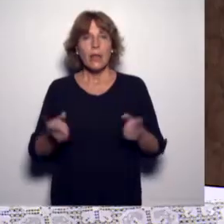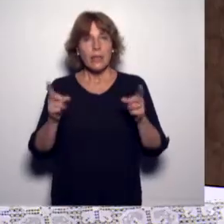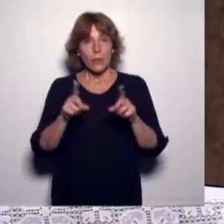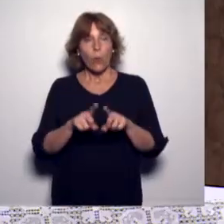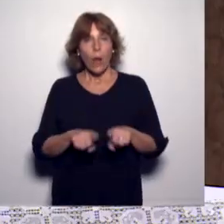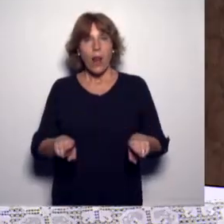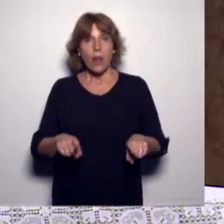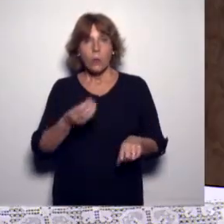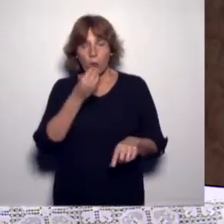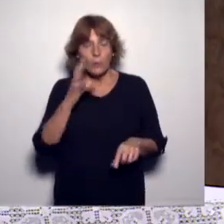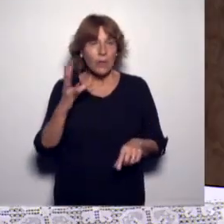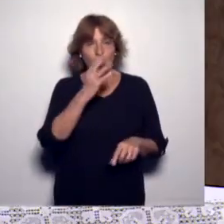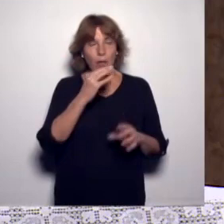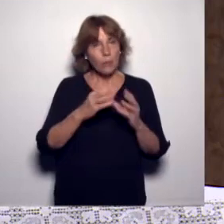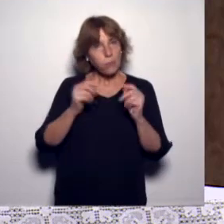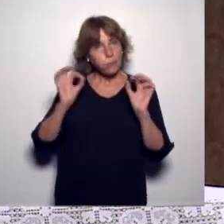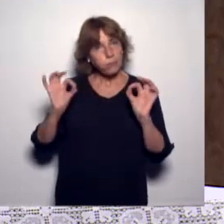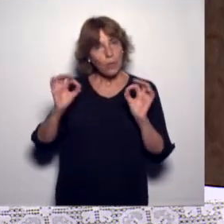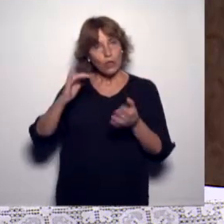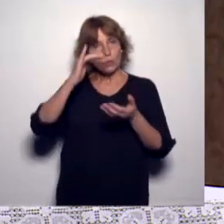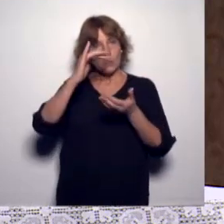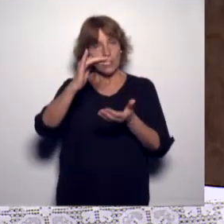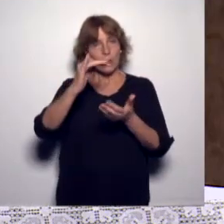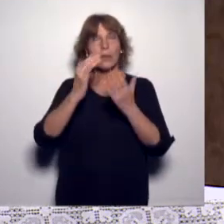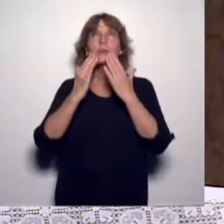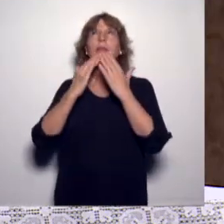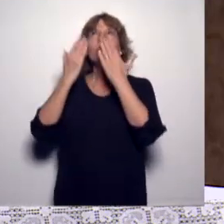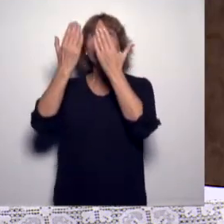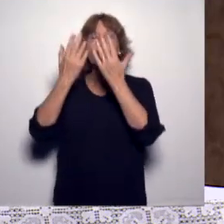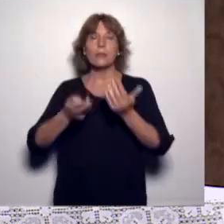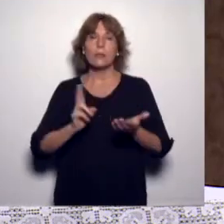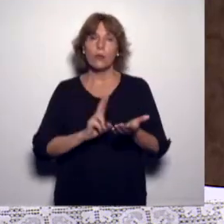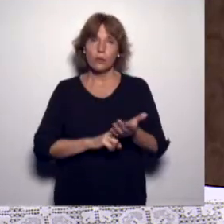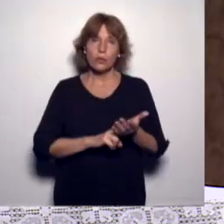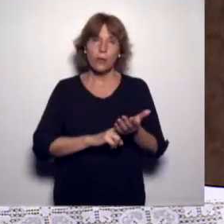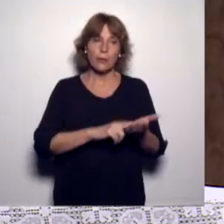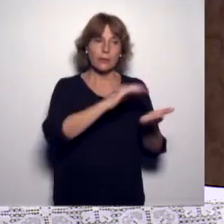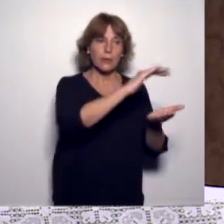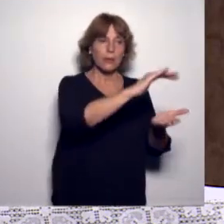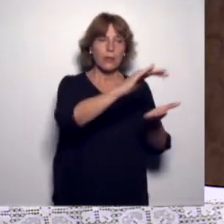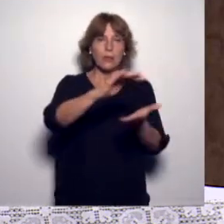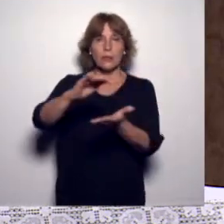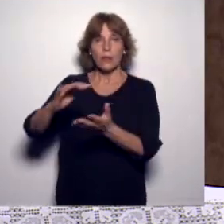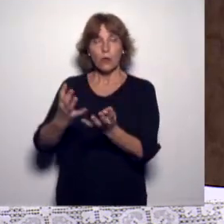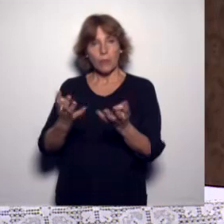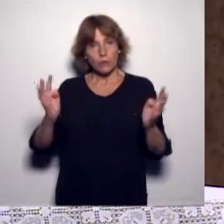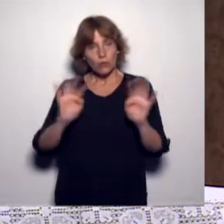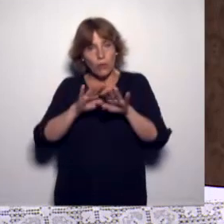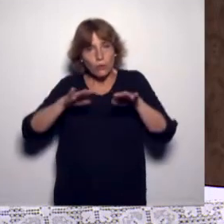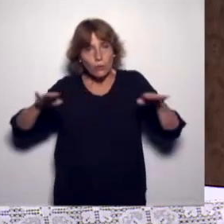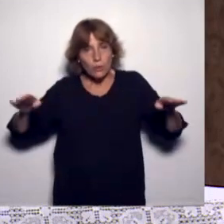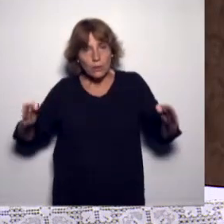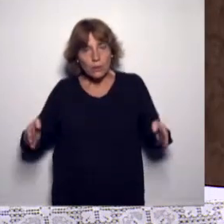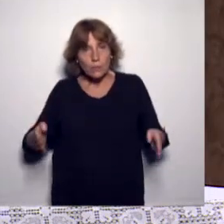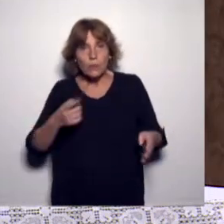Del mismo modo, acabada la cena, tomó el cáliz y, dándote gracias de nuevo, lo pasó a sus discípulos